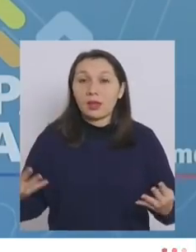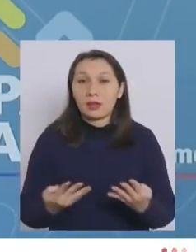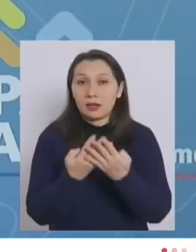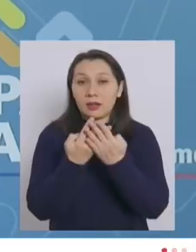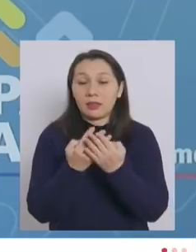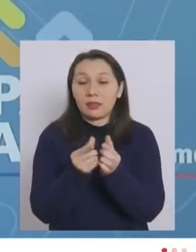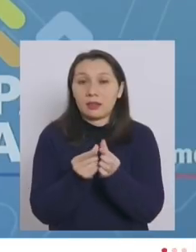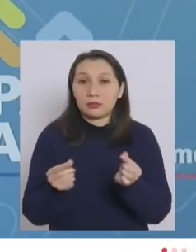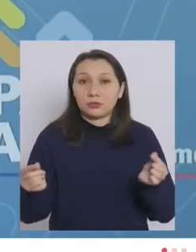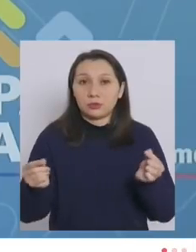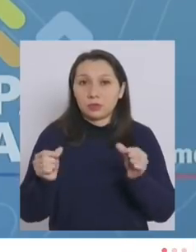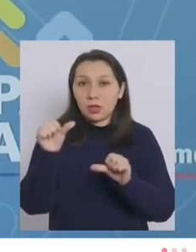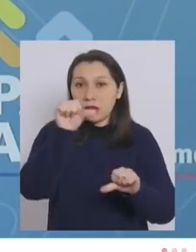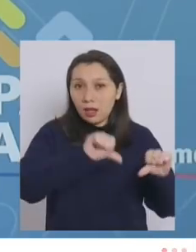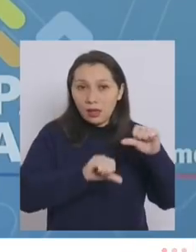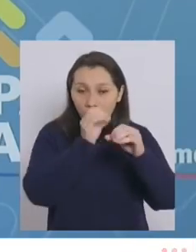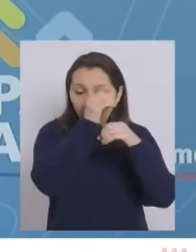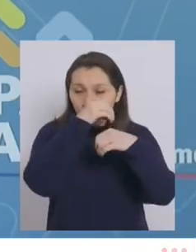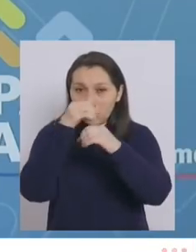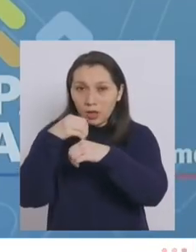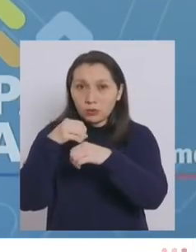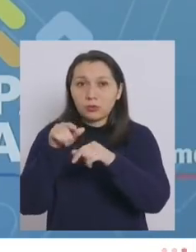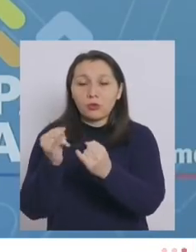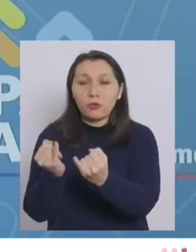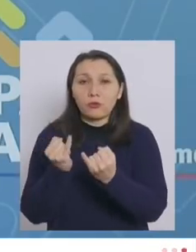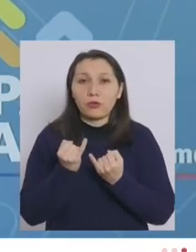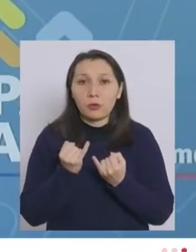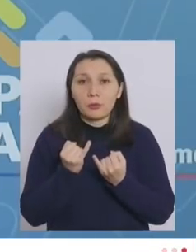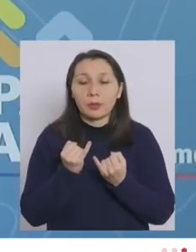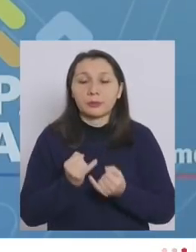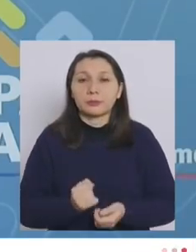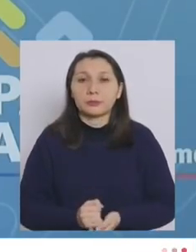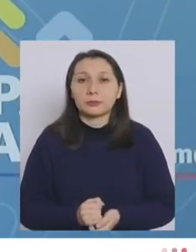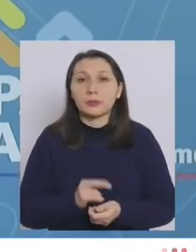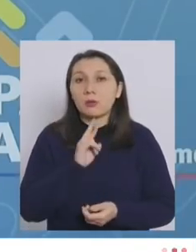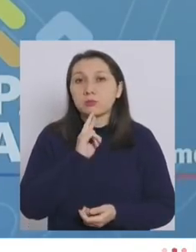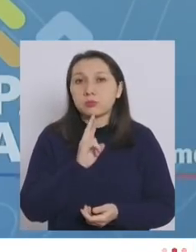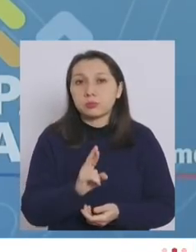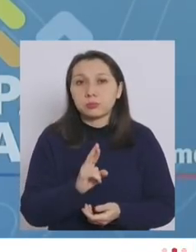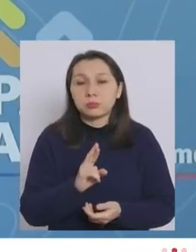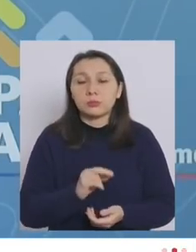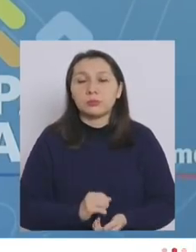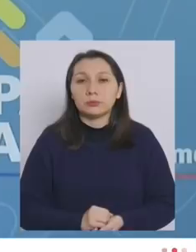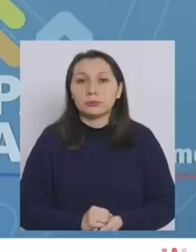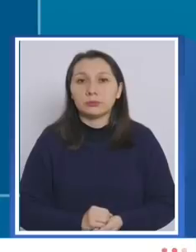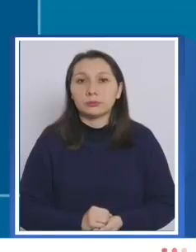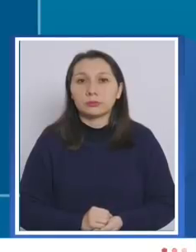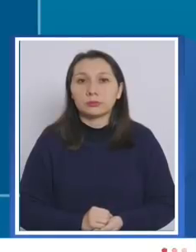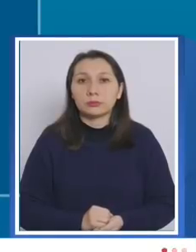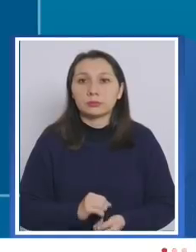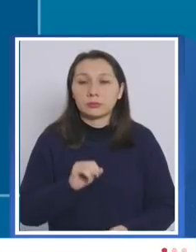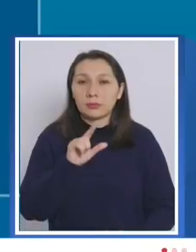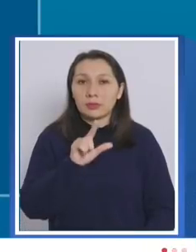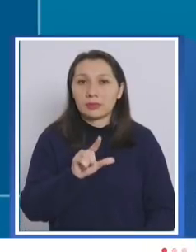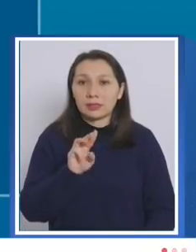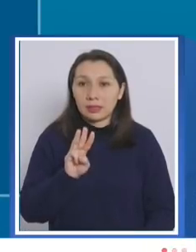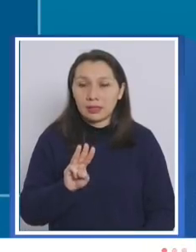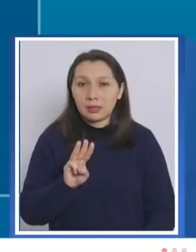Nacional de Laboratorios ha informado el resultado de